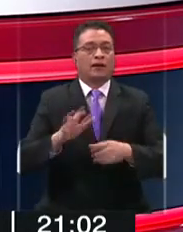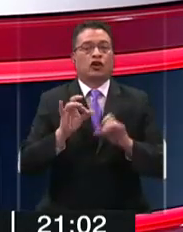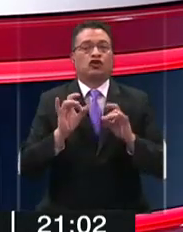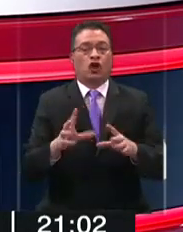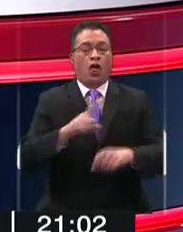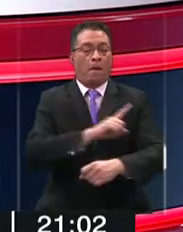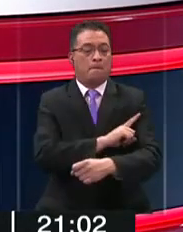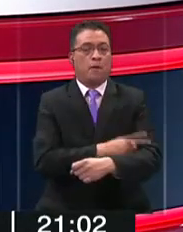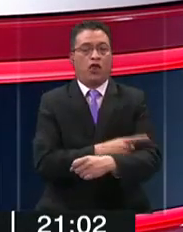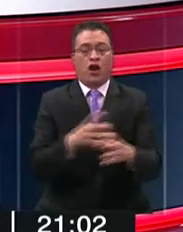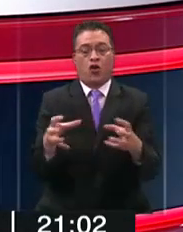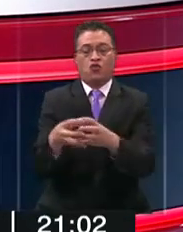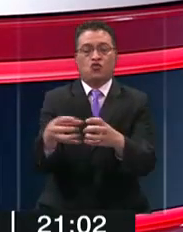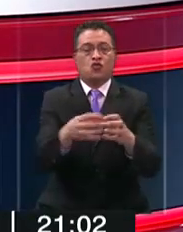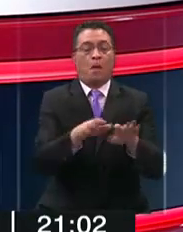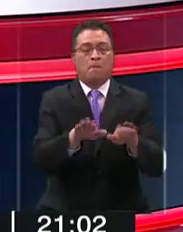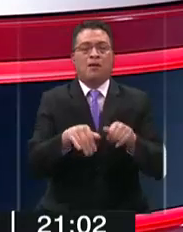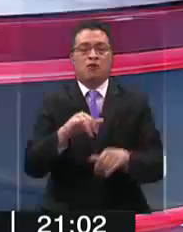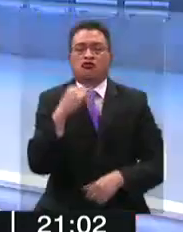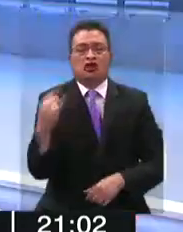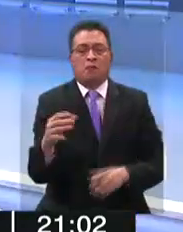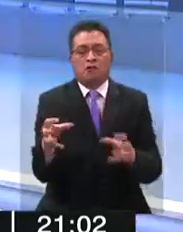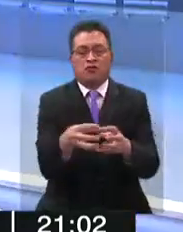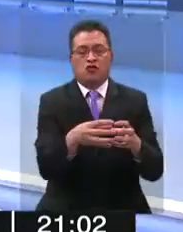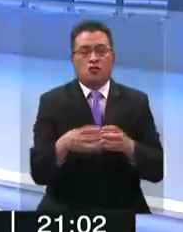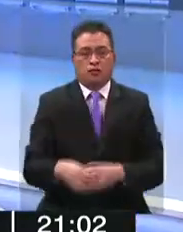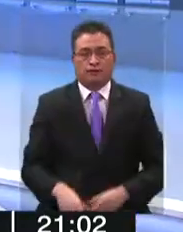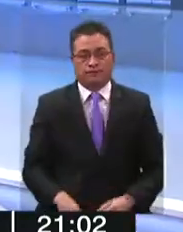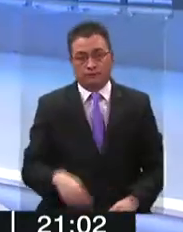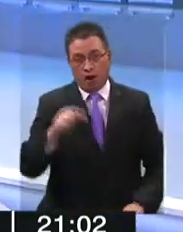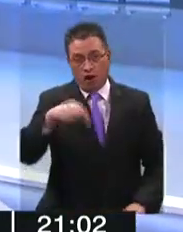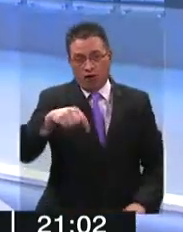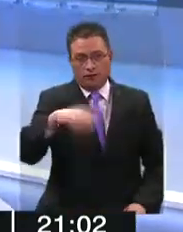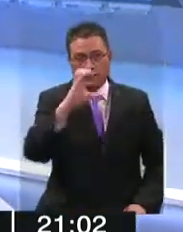el poder en manos de los mismos de siempre. Hoy, en CNN Prime.